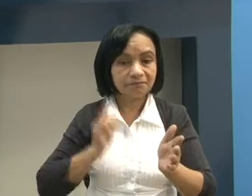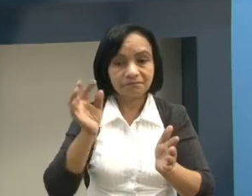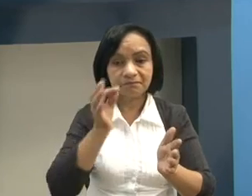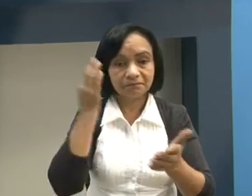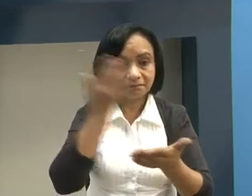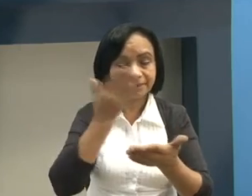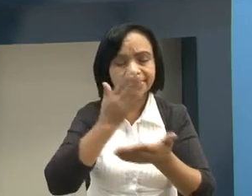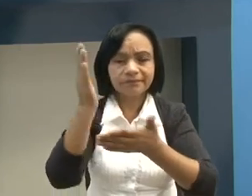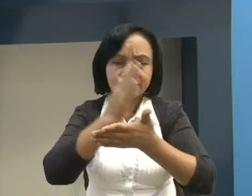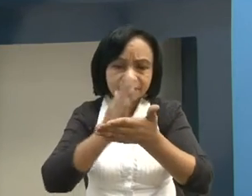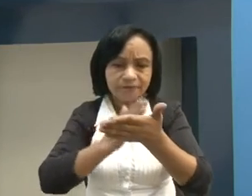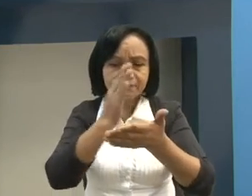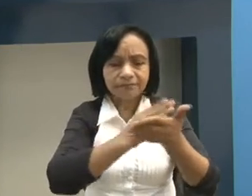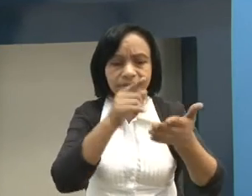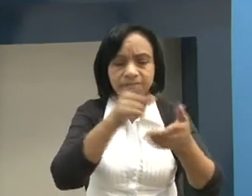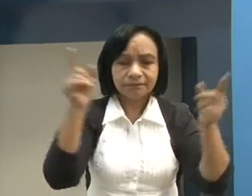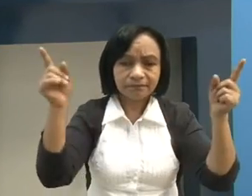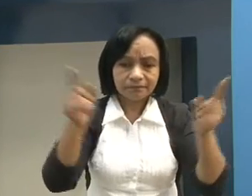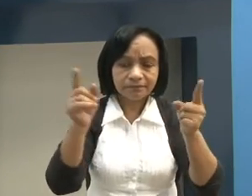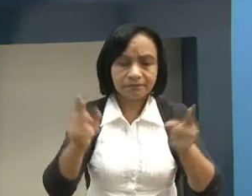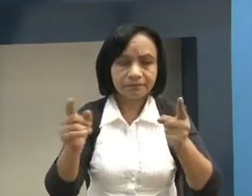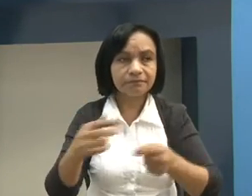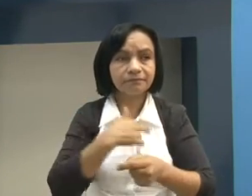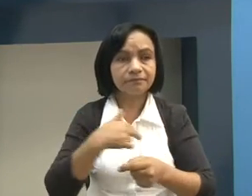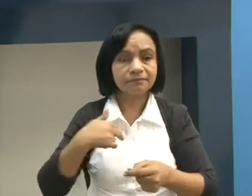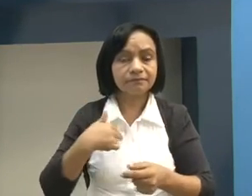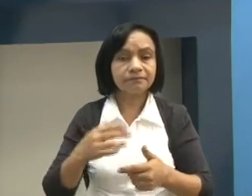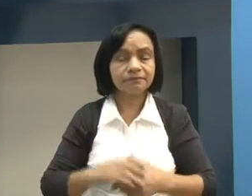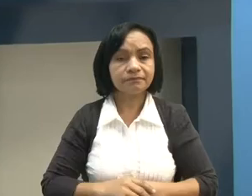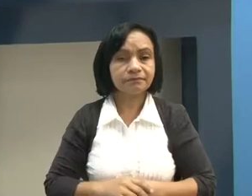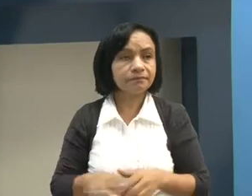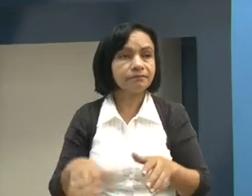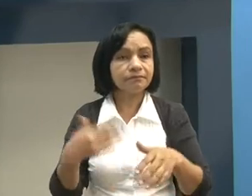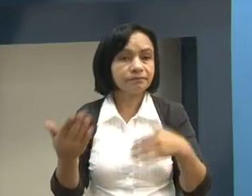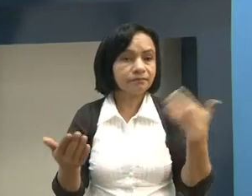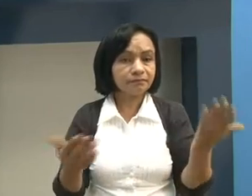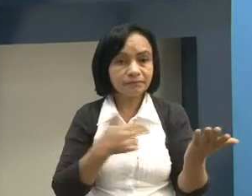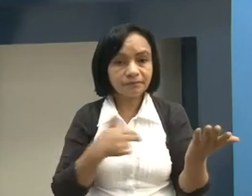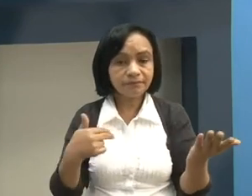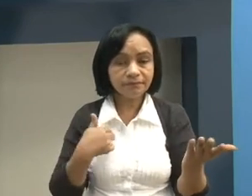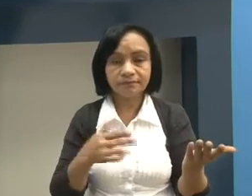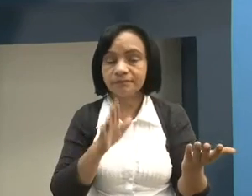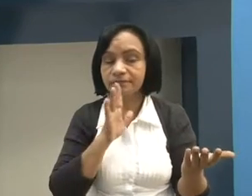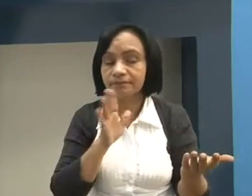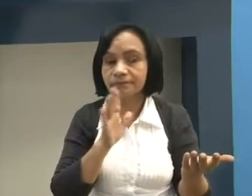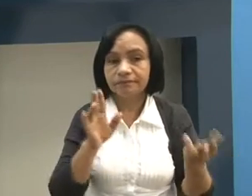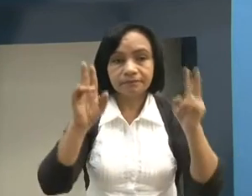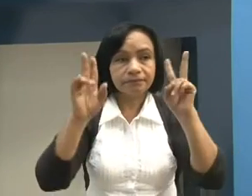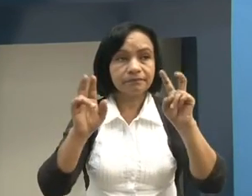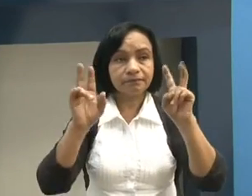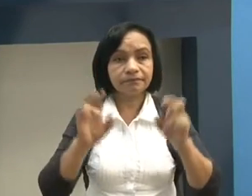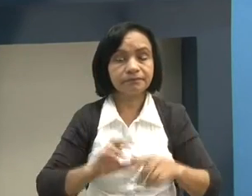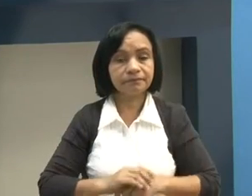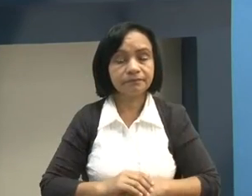tenemos remanente, pero ya vamos reduciéndolo cada día. Ya están en ese número también. ¿Qué se ha hecho? Porque a veces no se habla de este tema. Por ejemplo,